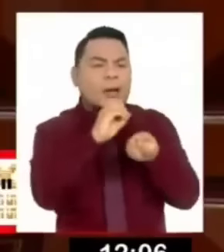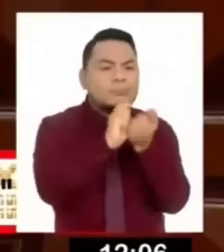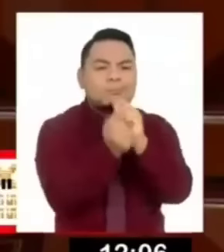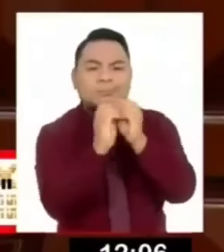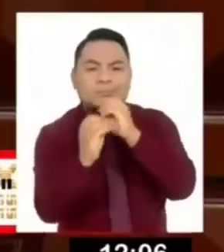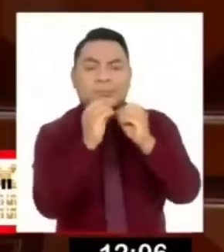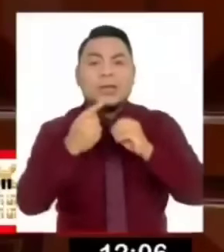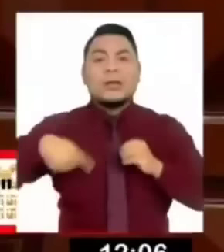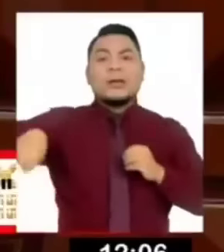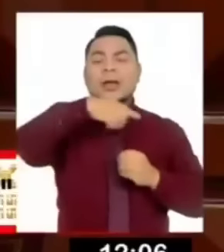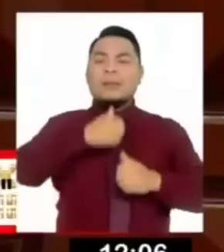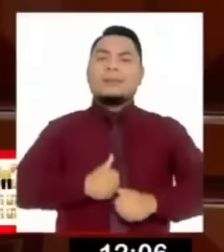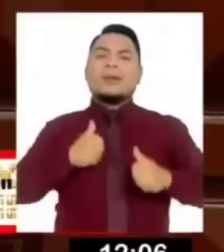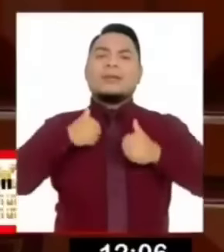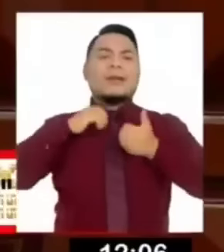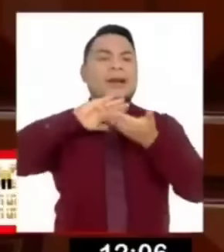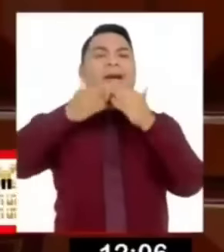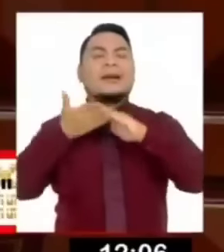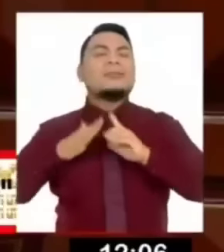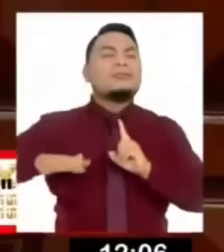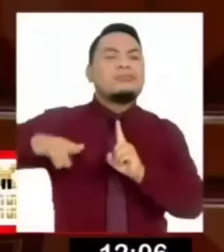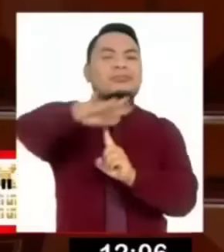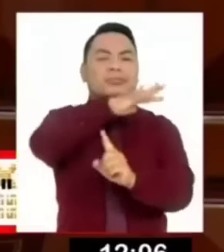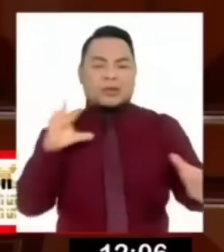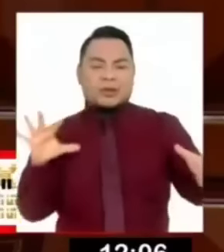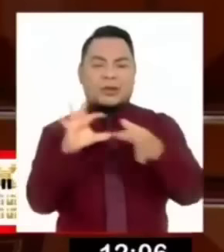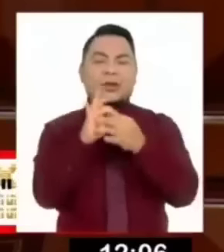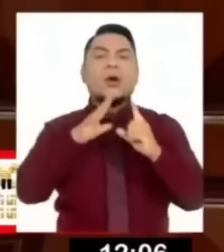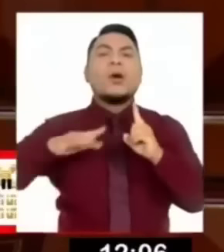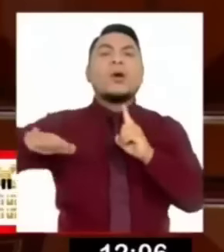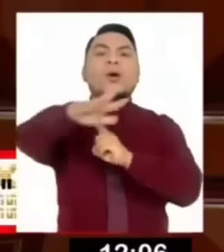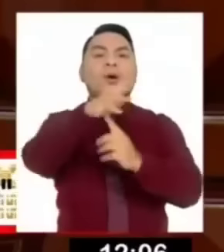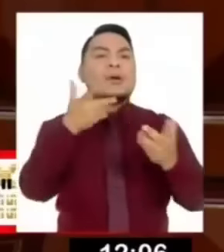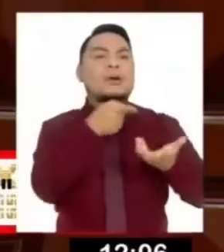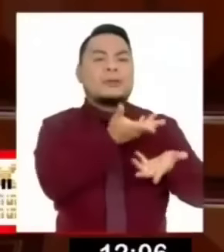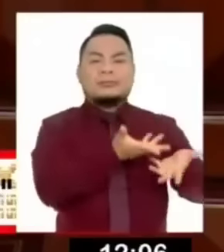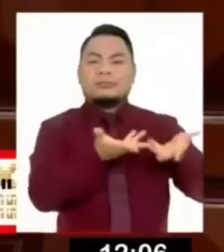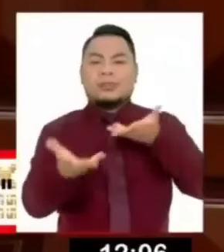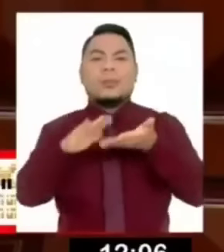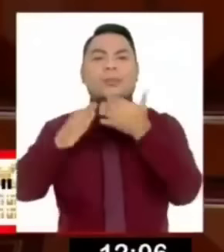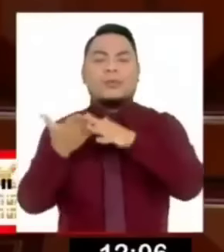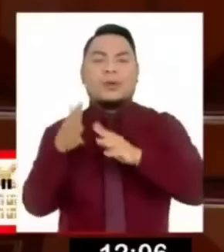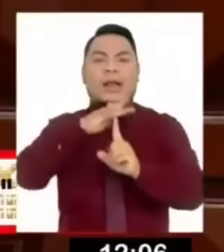armonía con la rica naturaleza que la providencia los ofrecía.